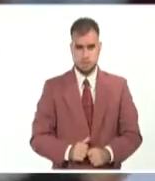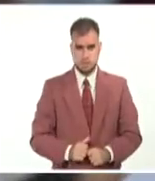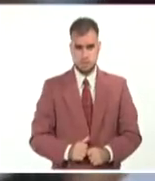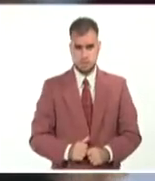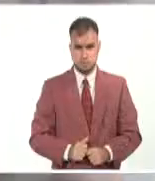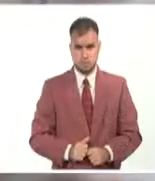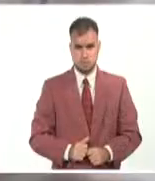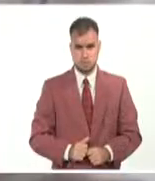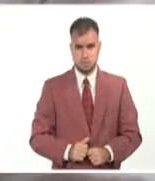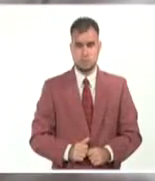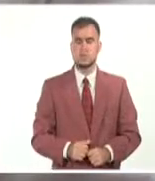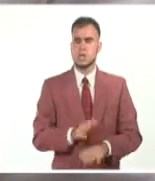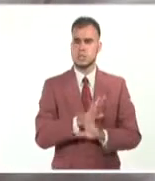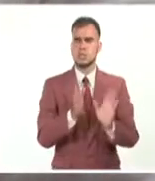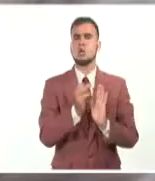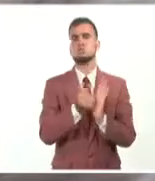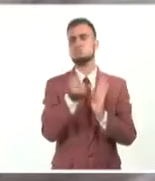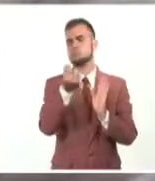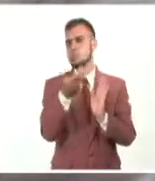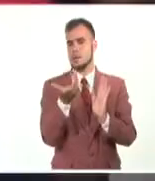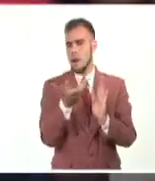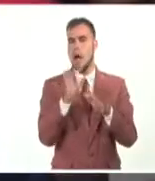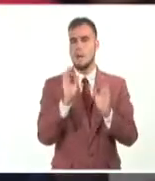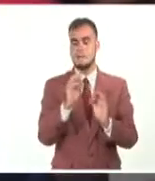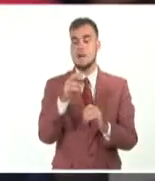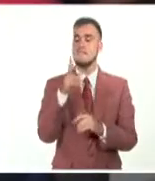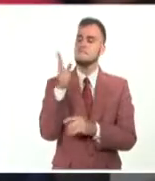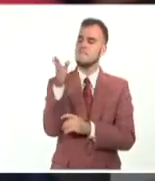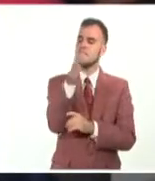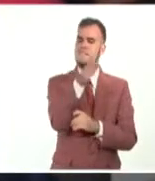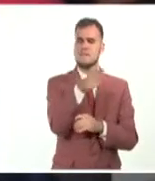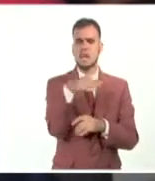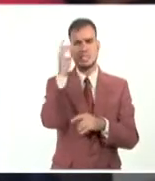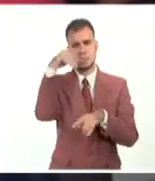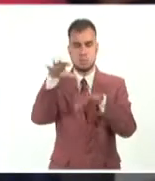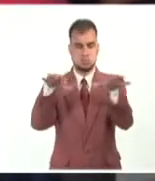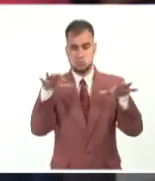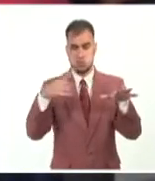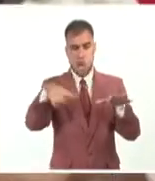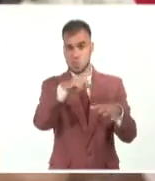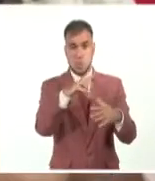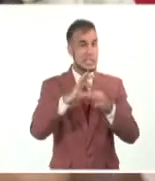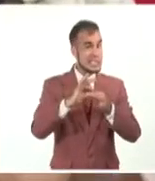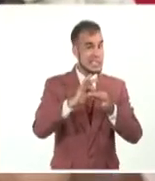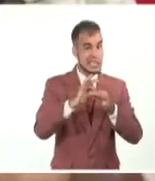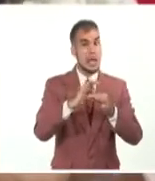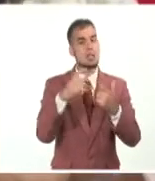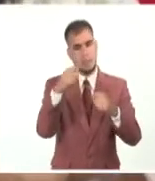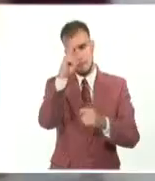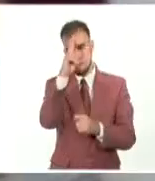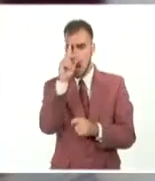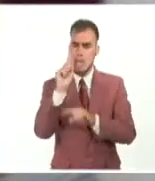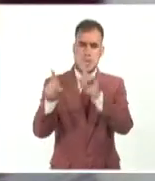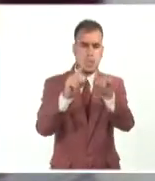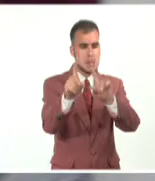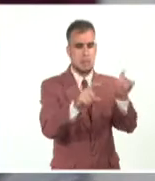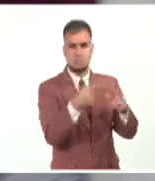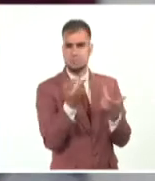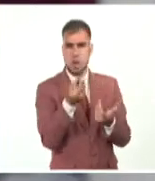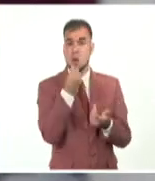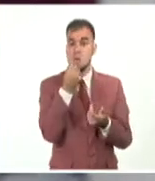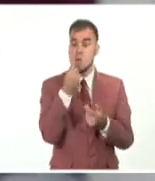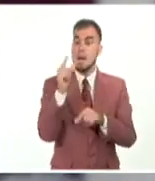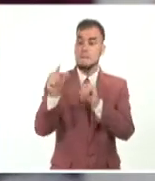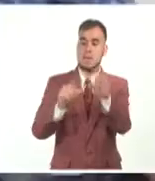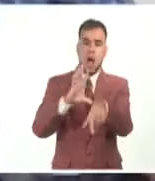el seguimiento continuo de las pesquisas en zonas vulnerables, controles de foco y eventos, en la búsqueda de enfermos,